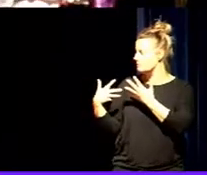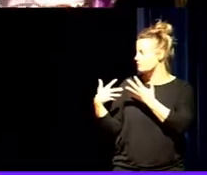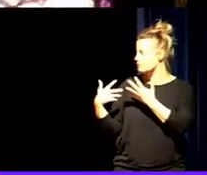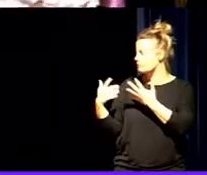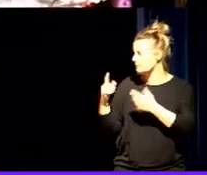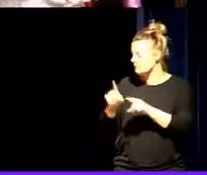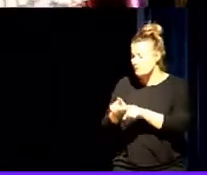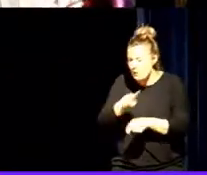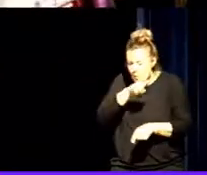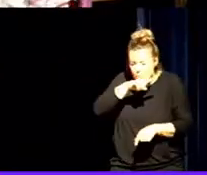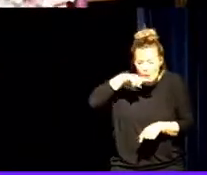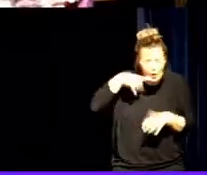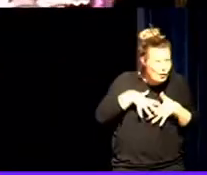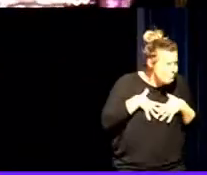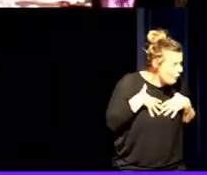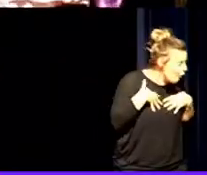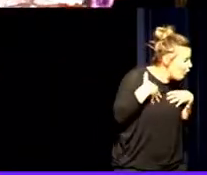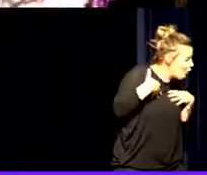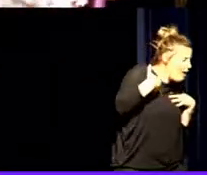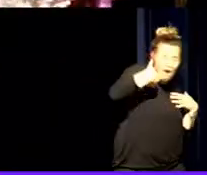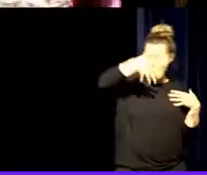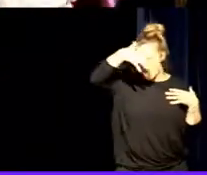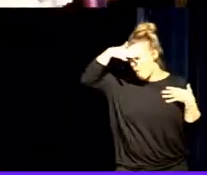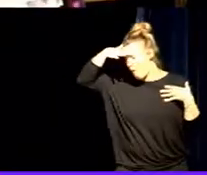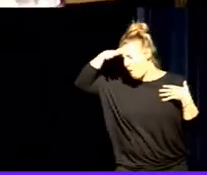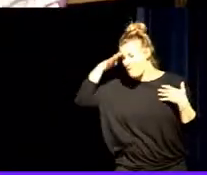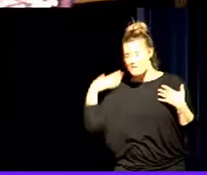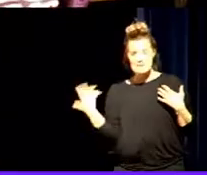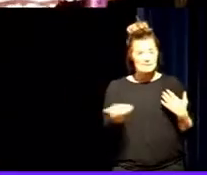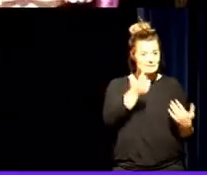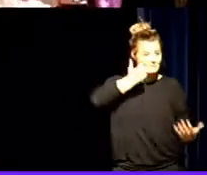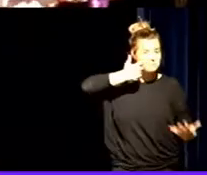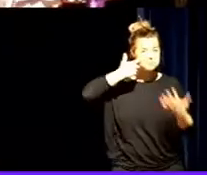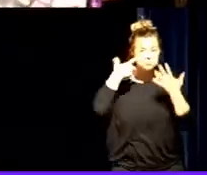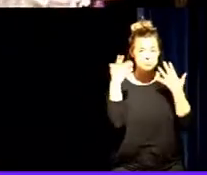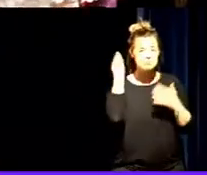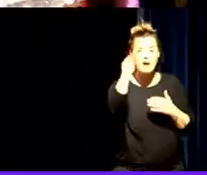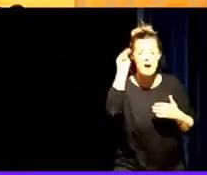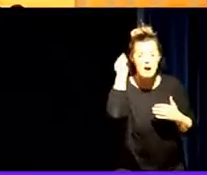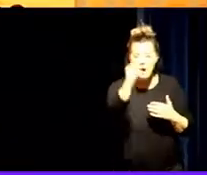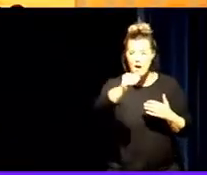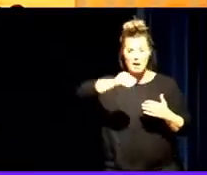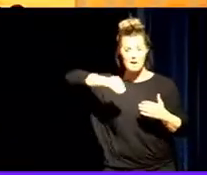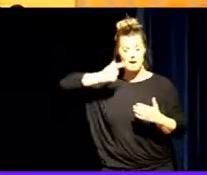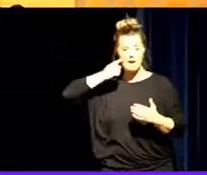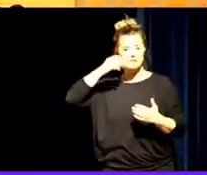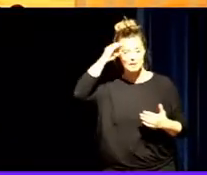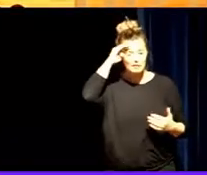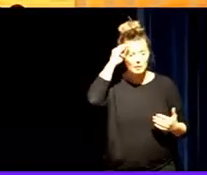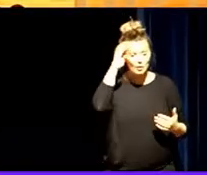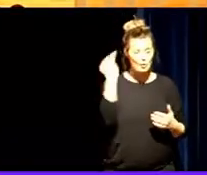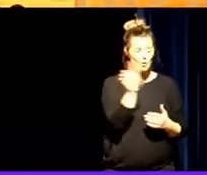gran dolor emocional. Es una llamada de atención, un gran dolor